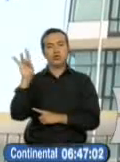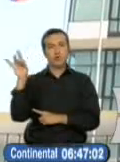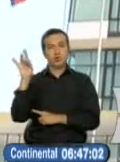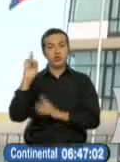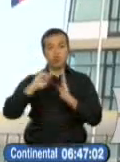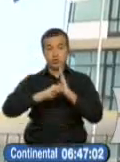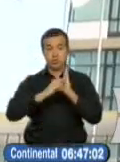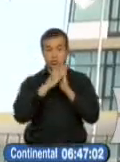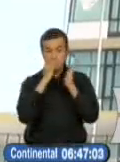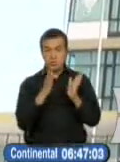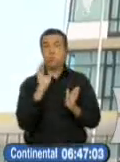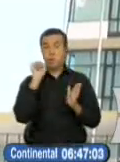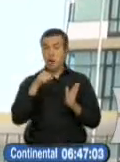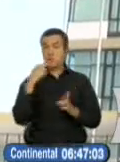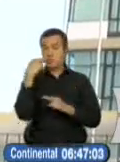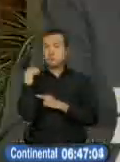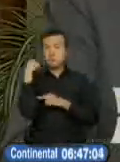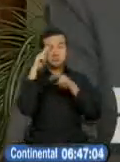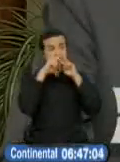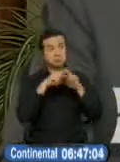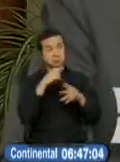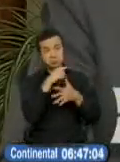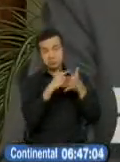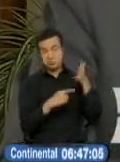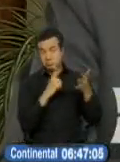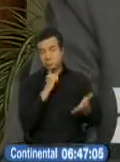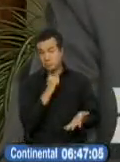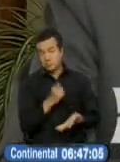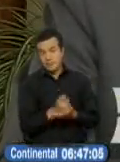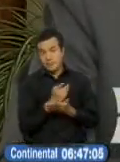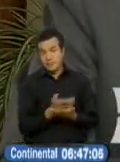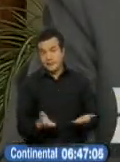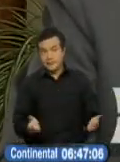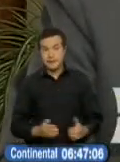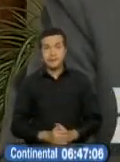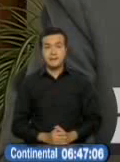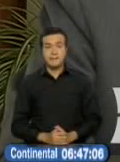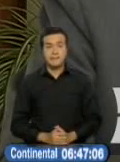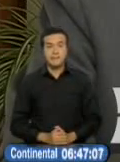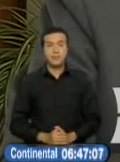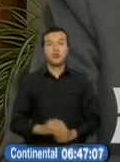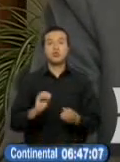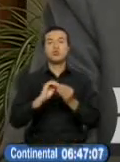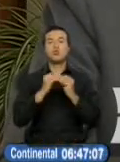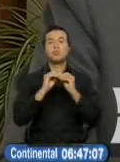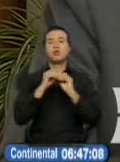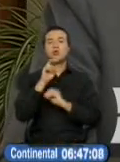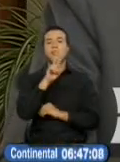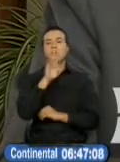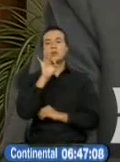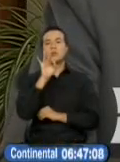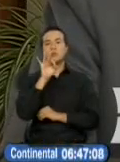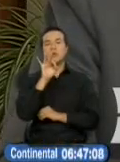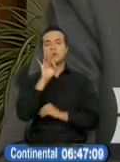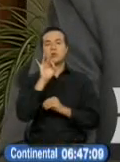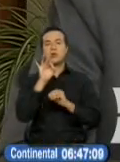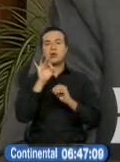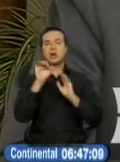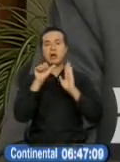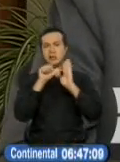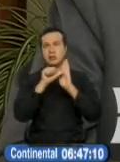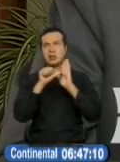está facultada para ejercer este tipo de controles. En el numeral 29 del